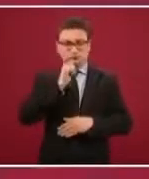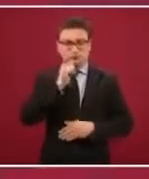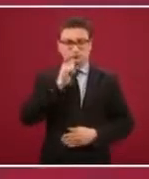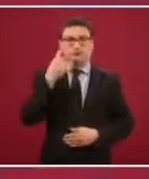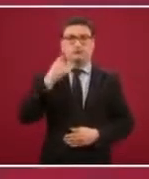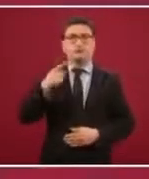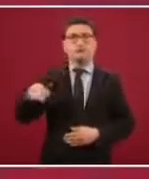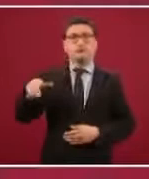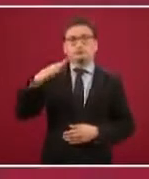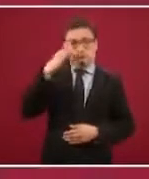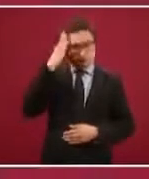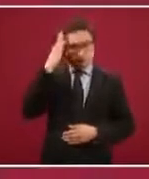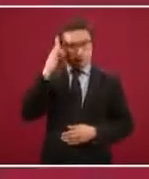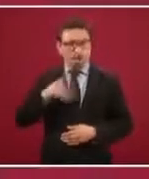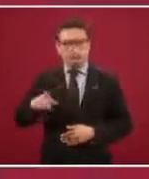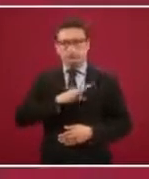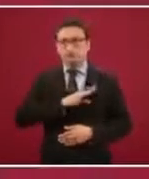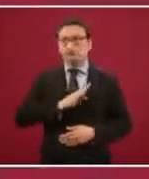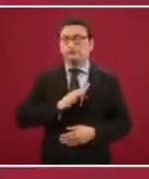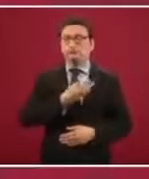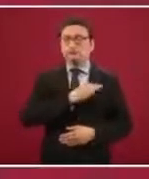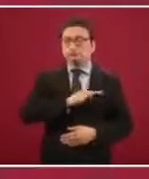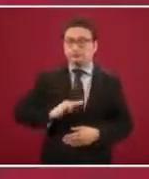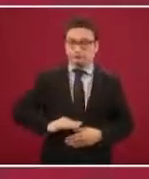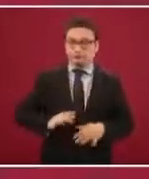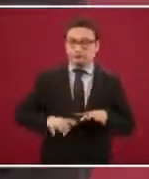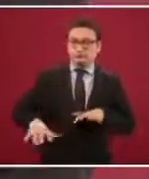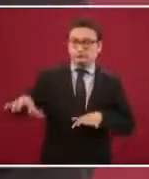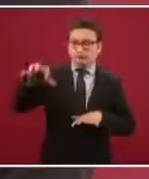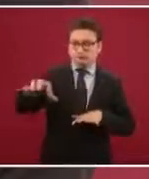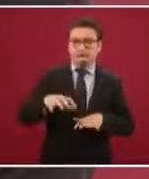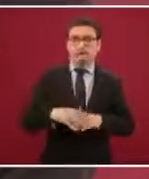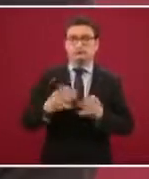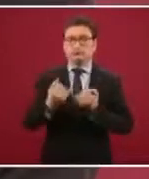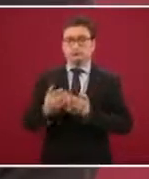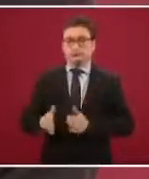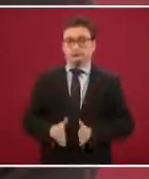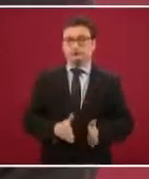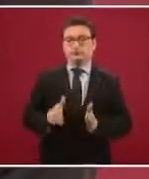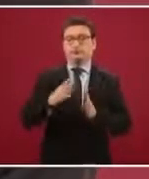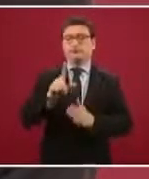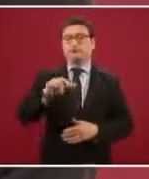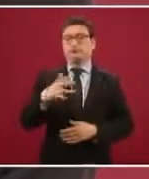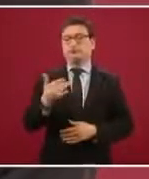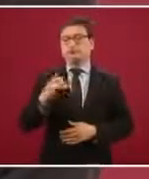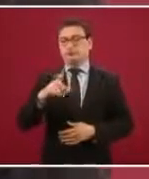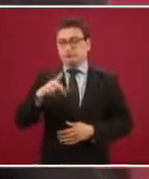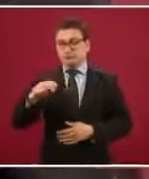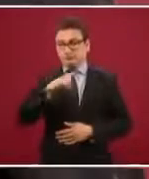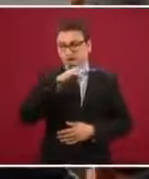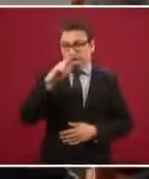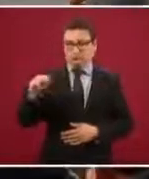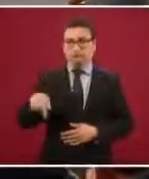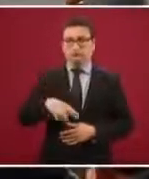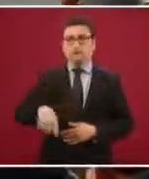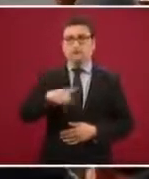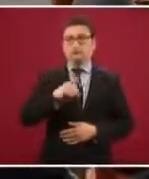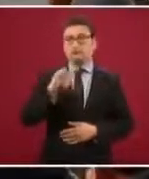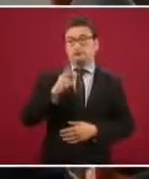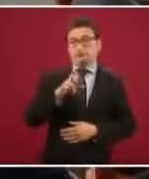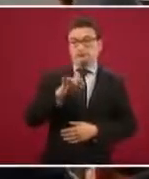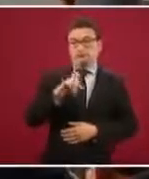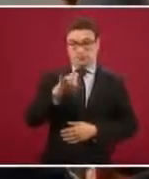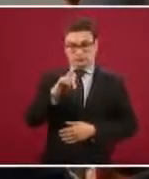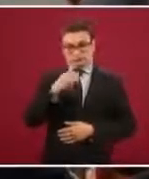y el camino a la yesca nayarit pero ricardo les va